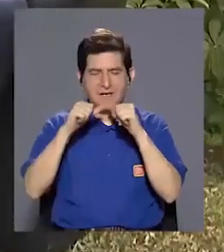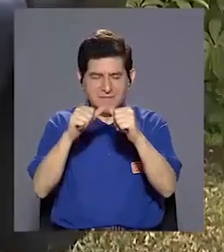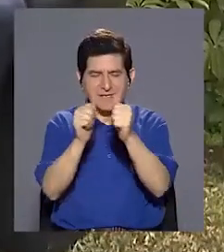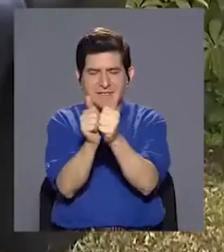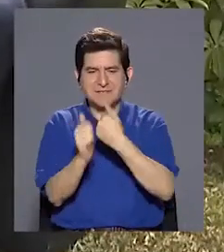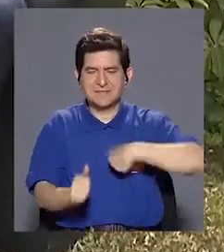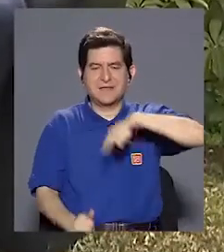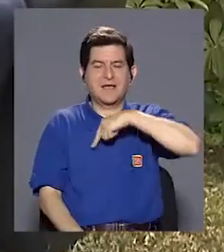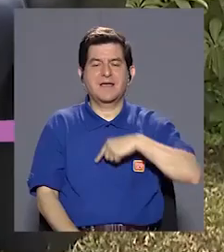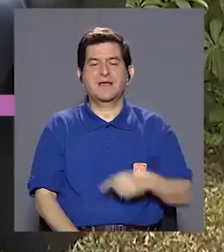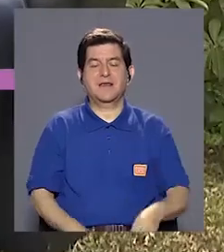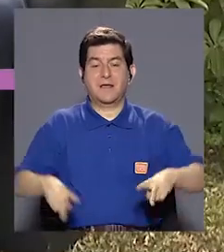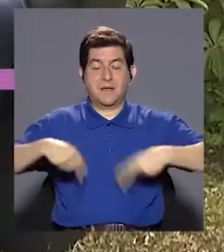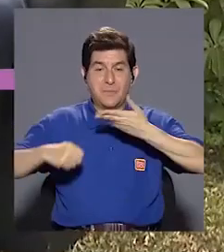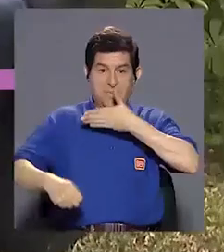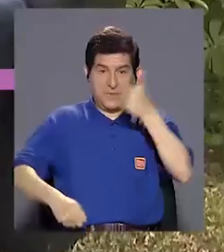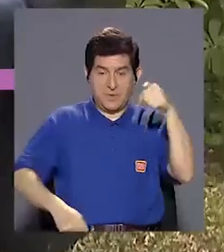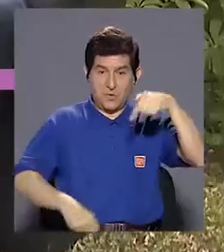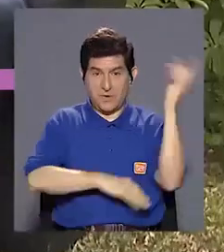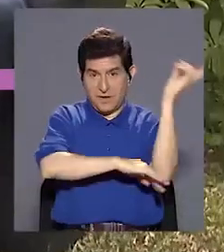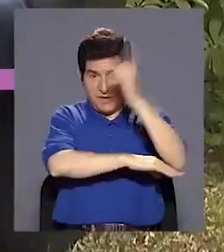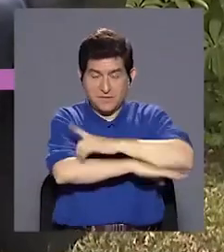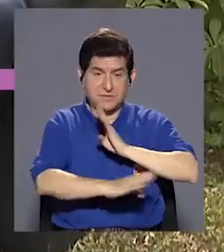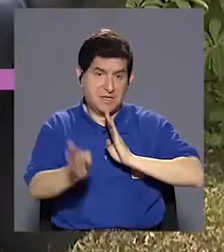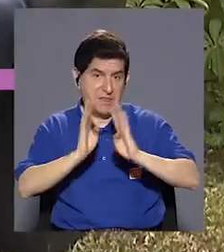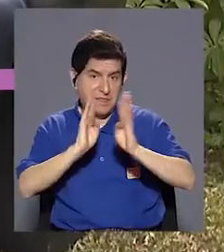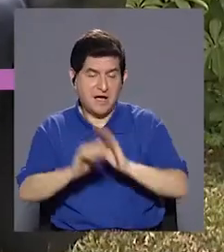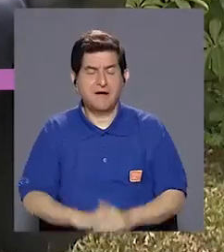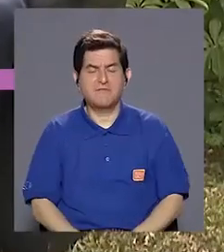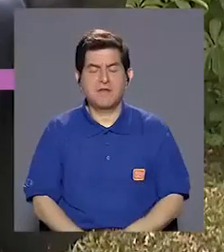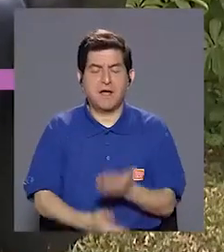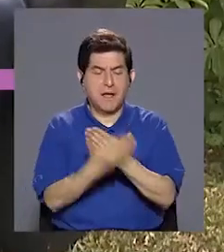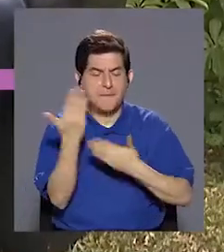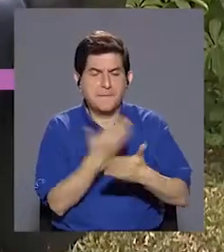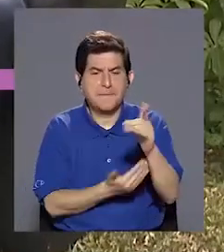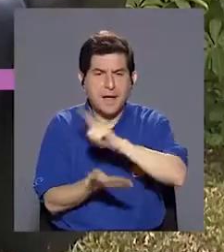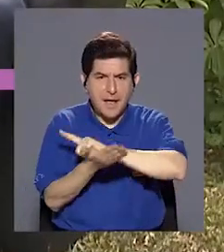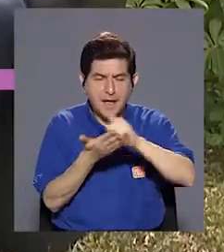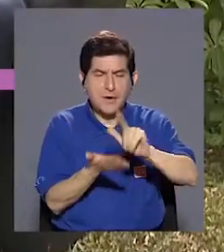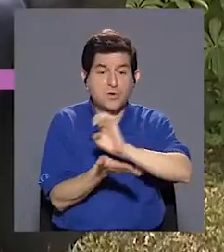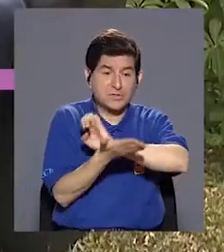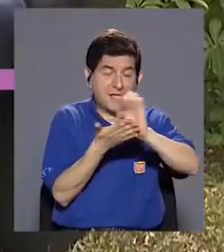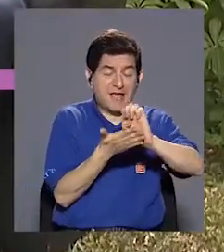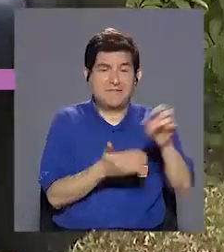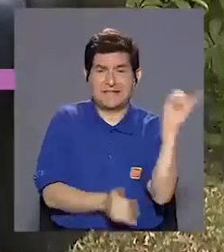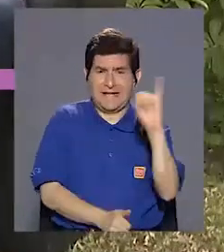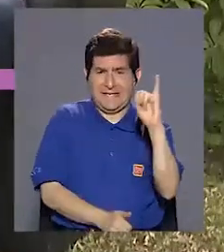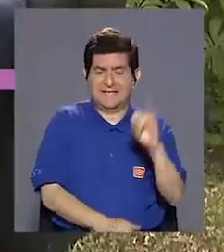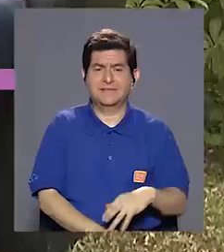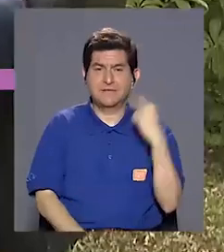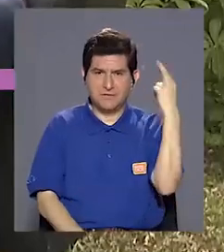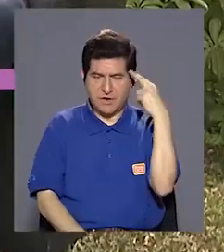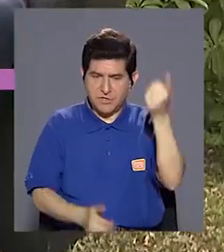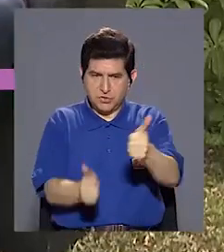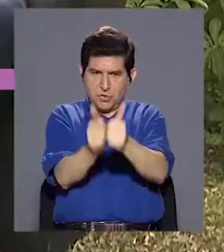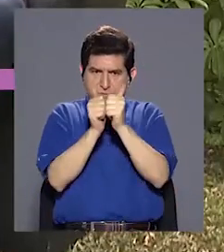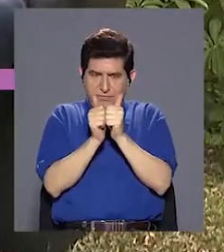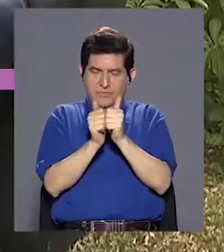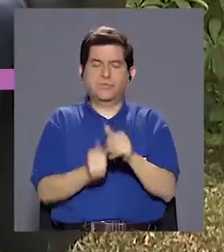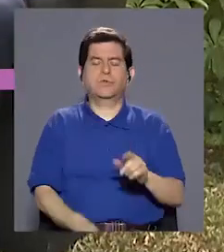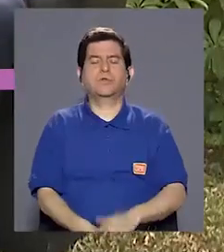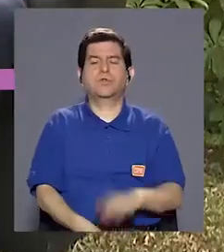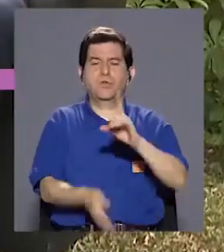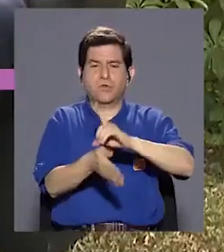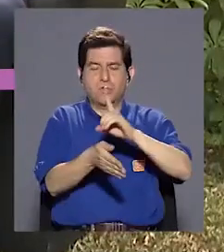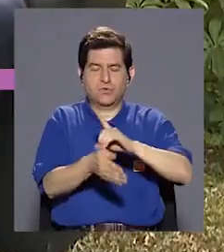Gracias por continuar con nosotros en Vivir Mejor. El día de hoy conversando acerca de manos limpias para prevenir infecciones. Para ello nos